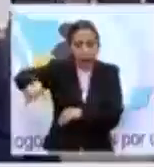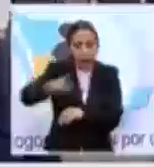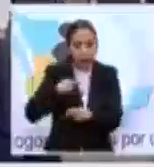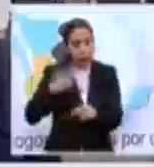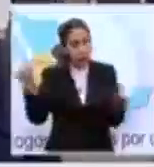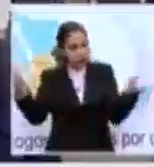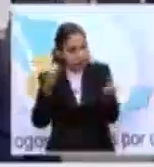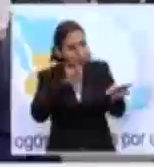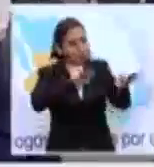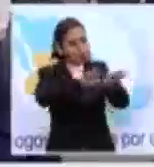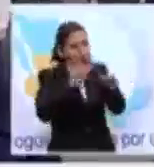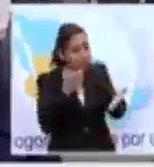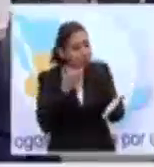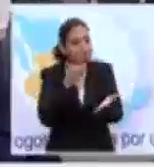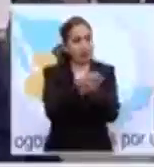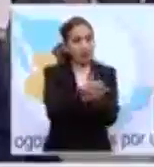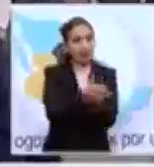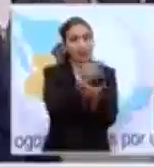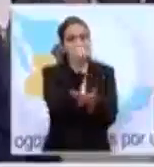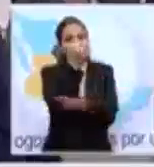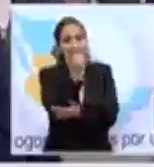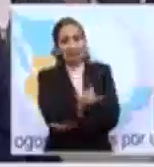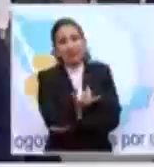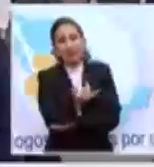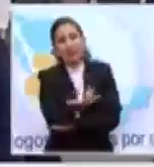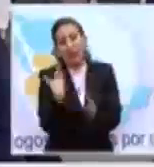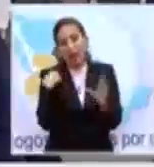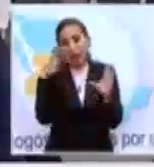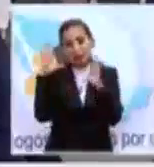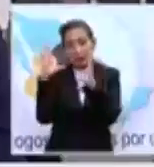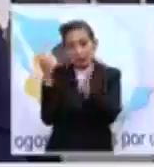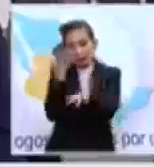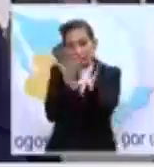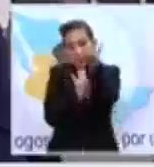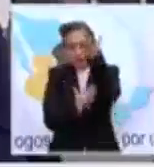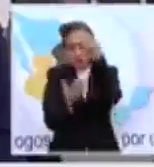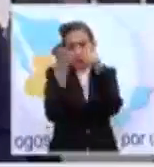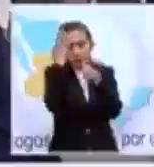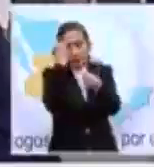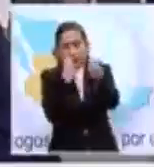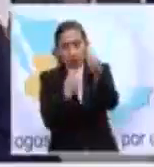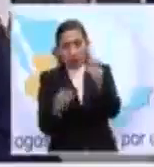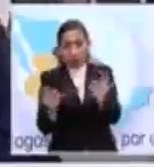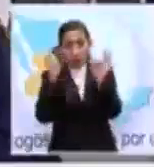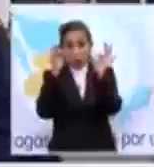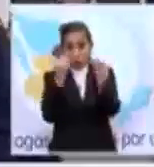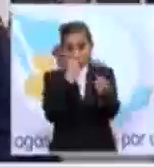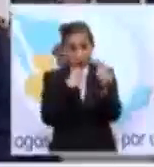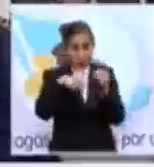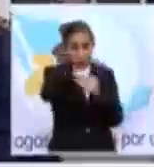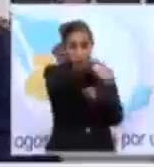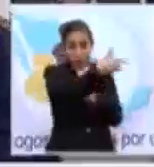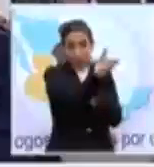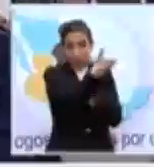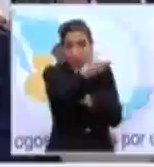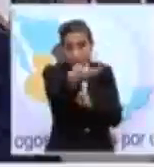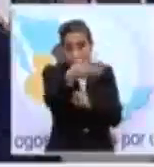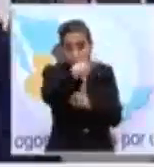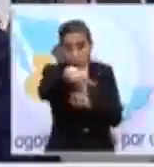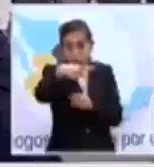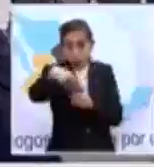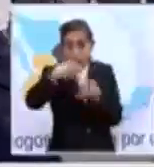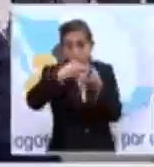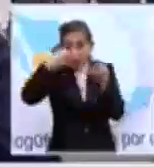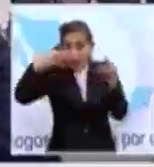a producir y sobre todo a enseñarse a comer lo que en